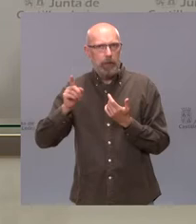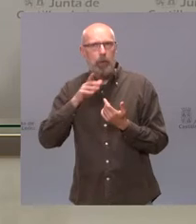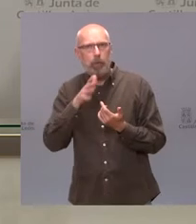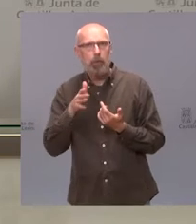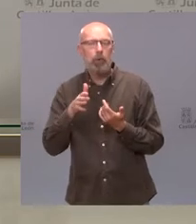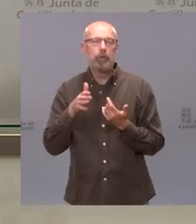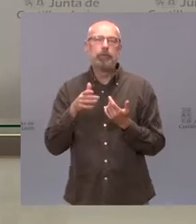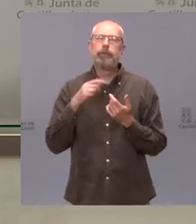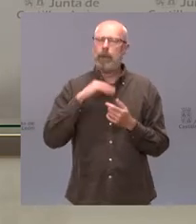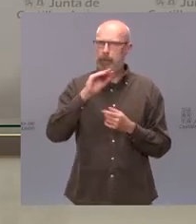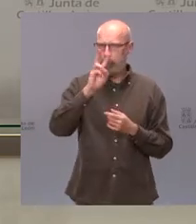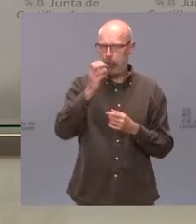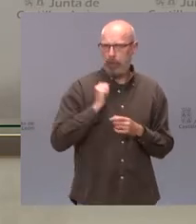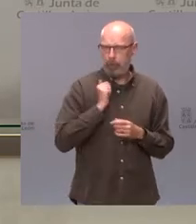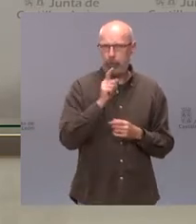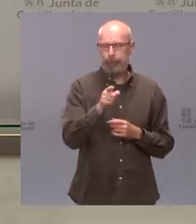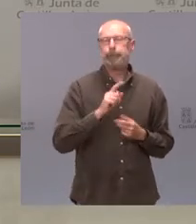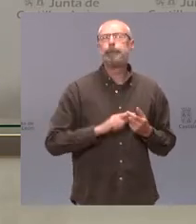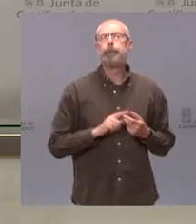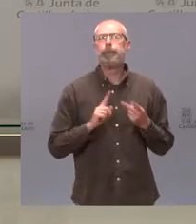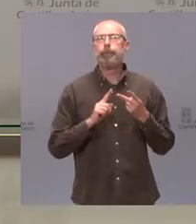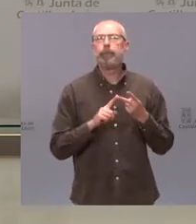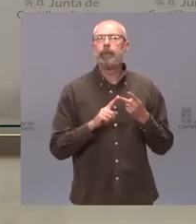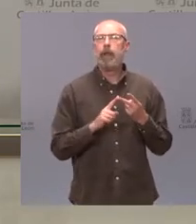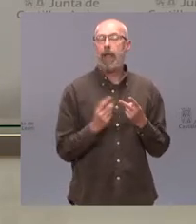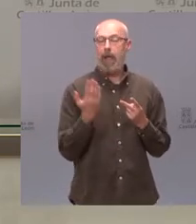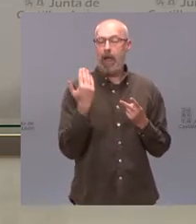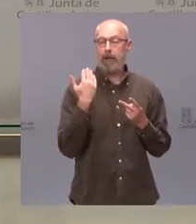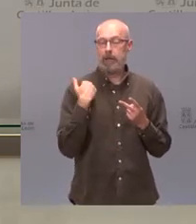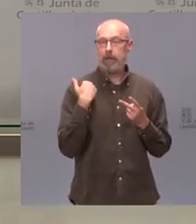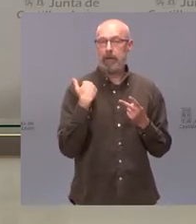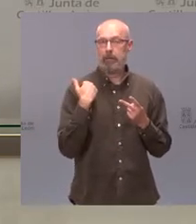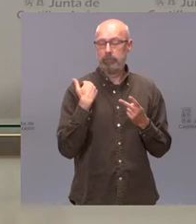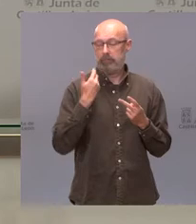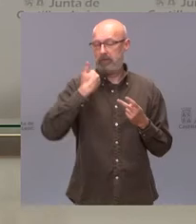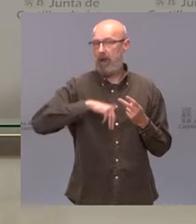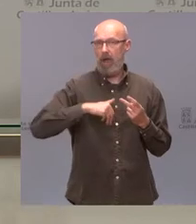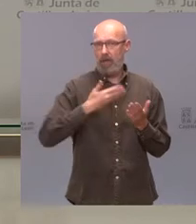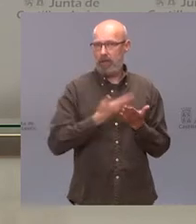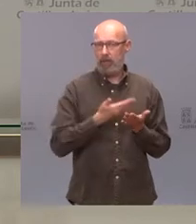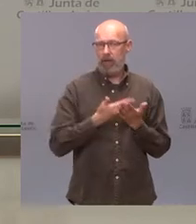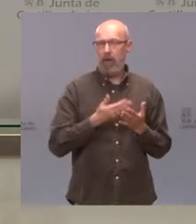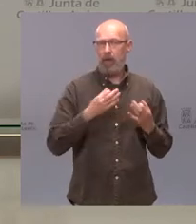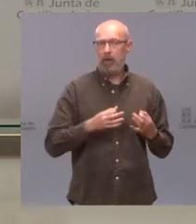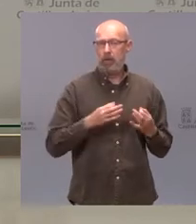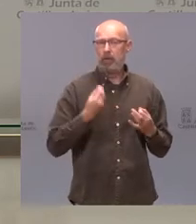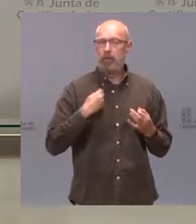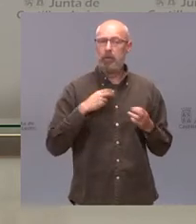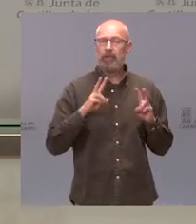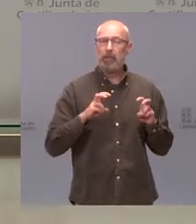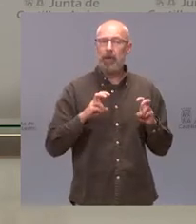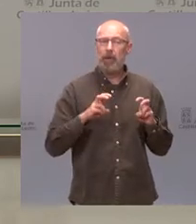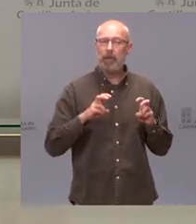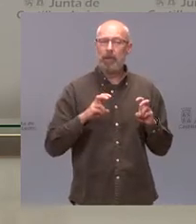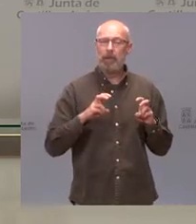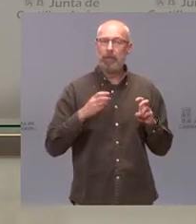Y una segunda pregunta, y así ya remato. Ayer se certificó de alguna manera la prohibición de la caza